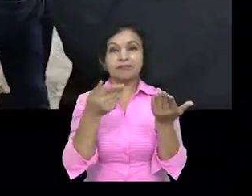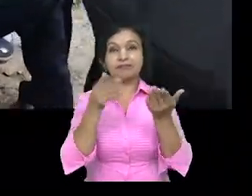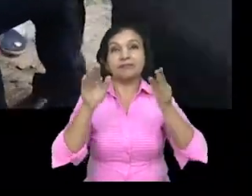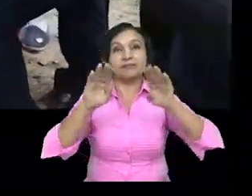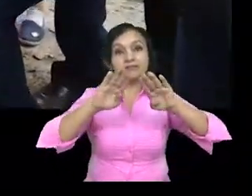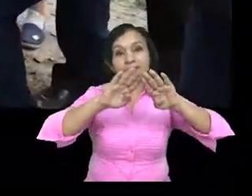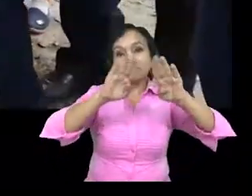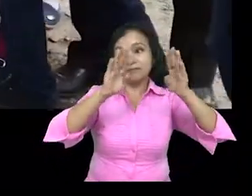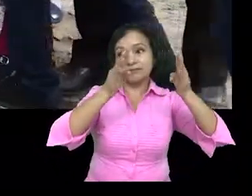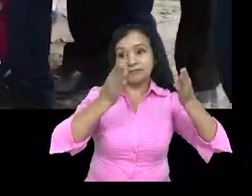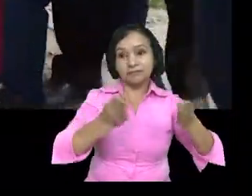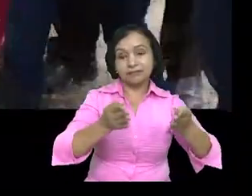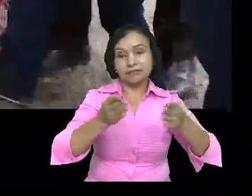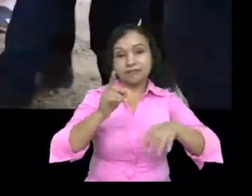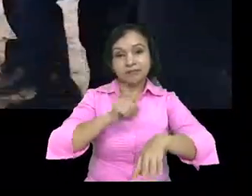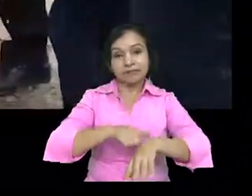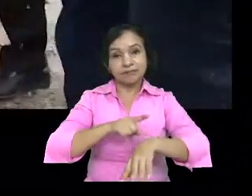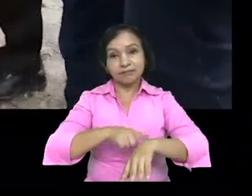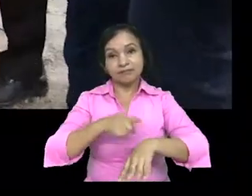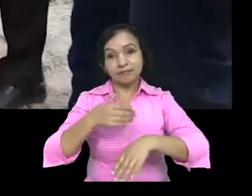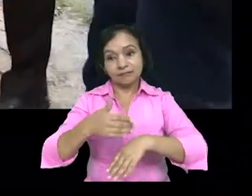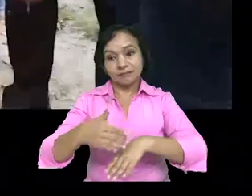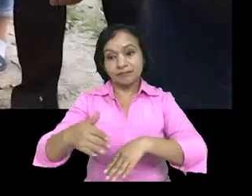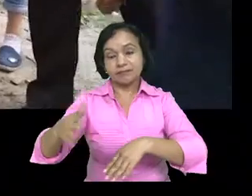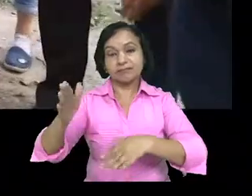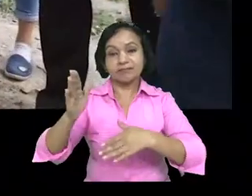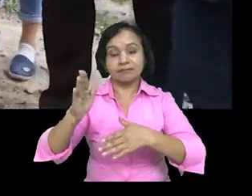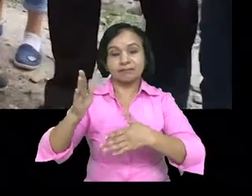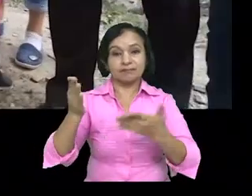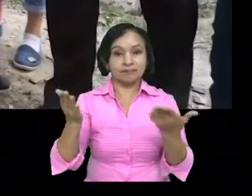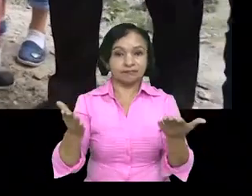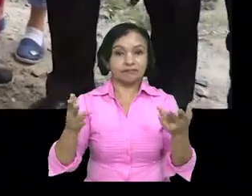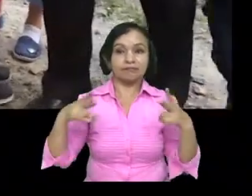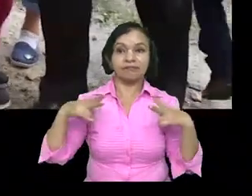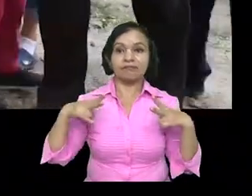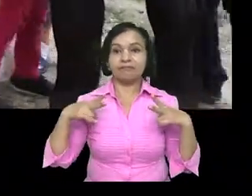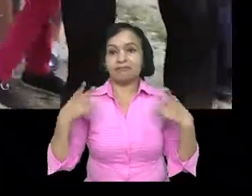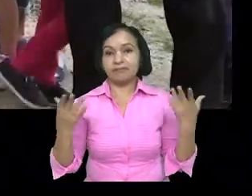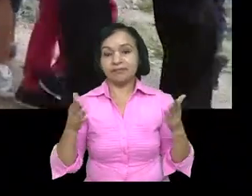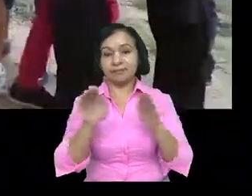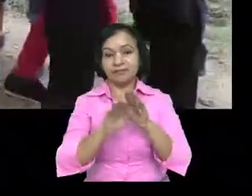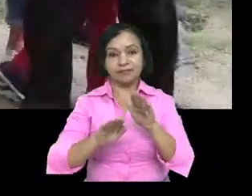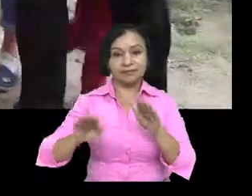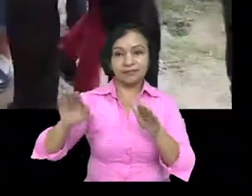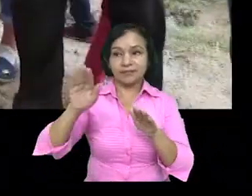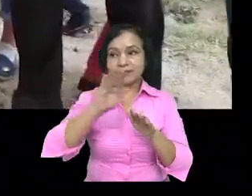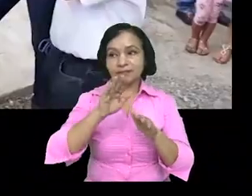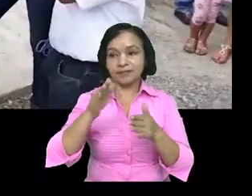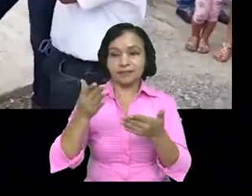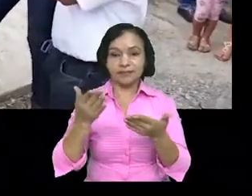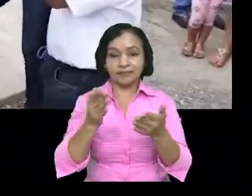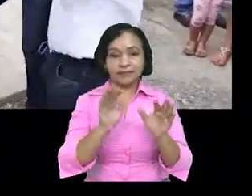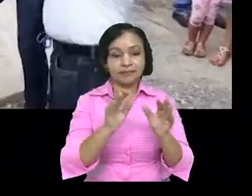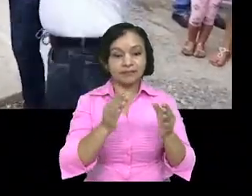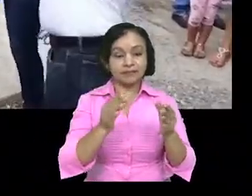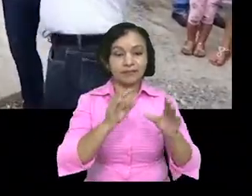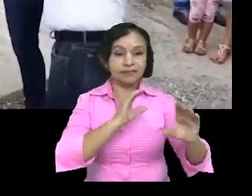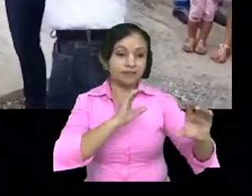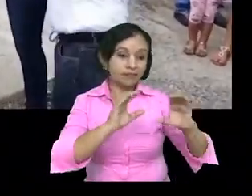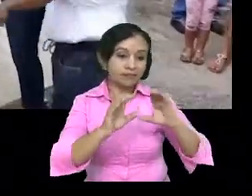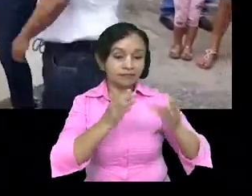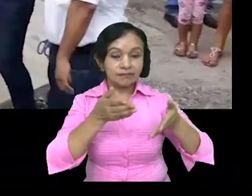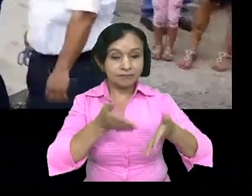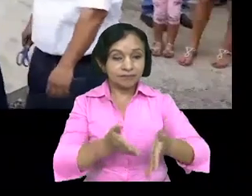mujer ya con ese tiempo de ocio, pues le va a dar más tiempo para interactuar con sus hijos, para